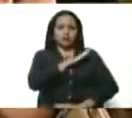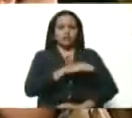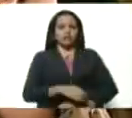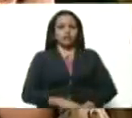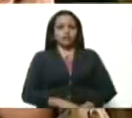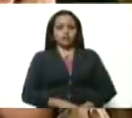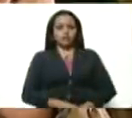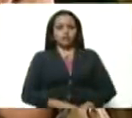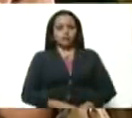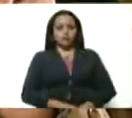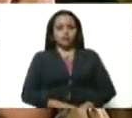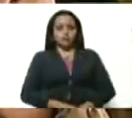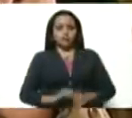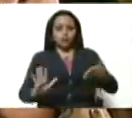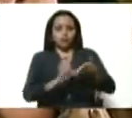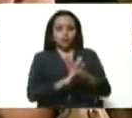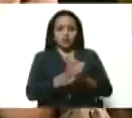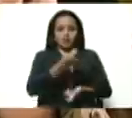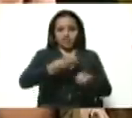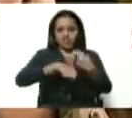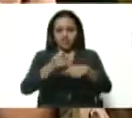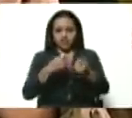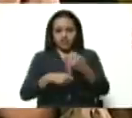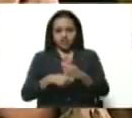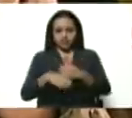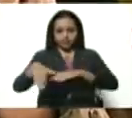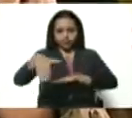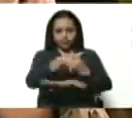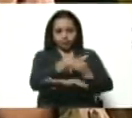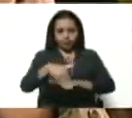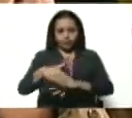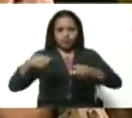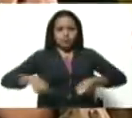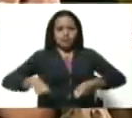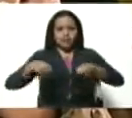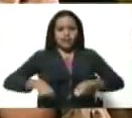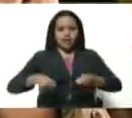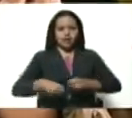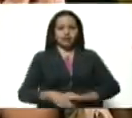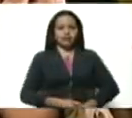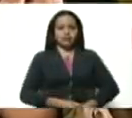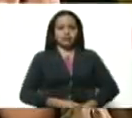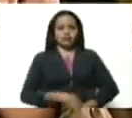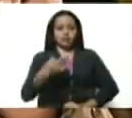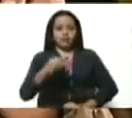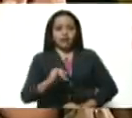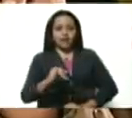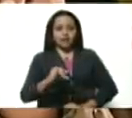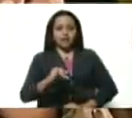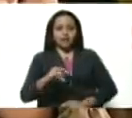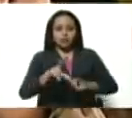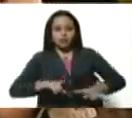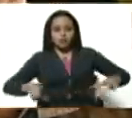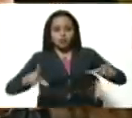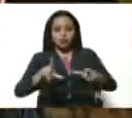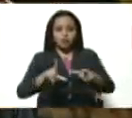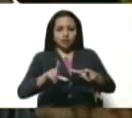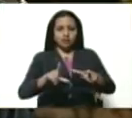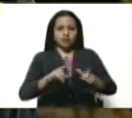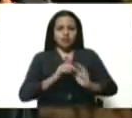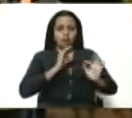él el negocio y el tránsito con el mercado de las pulgas y el foco del casco central en cabimas lagunillas